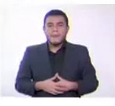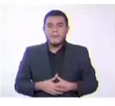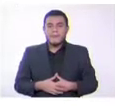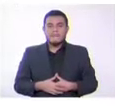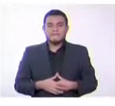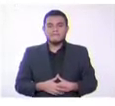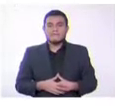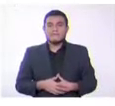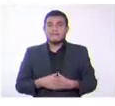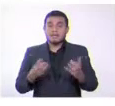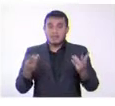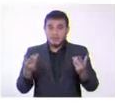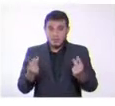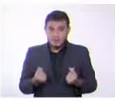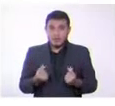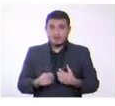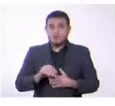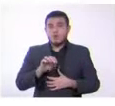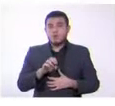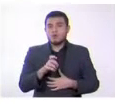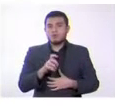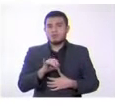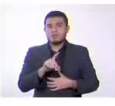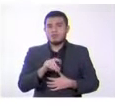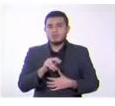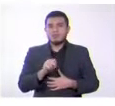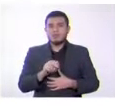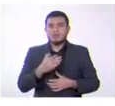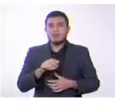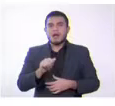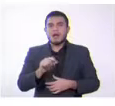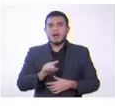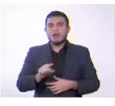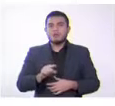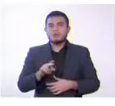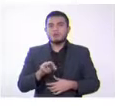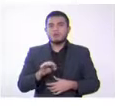Calcular el estado de oxidación del azufre en el ácido